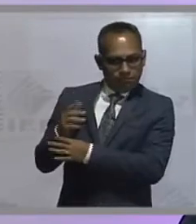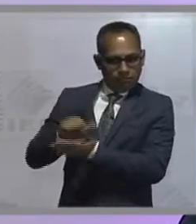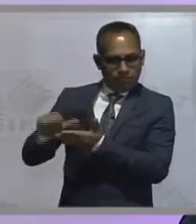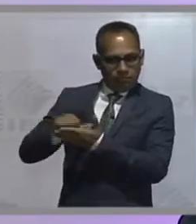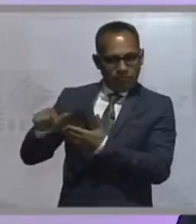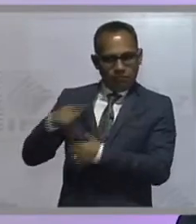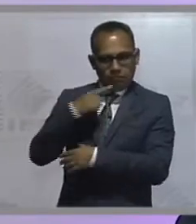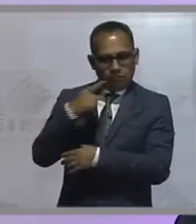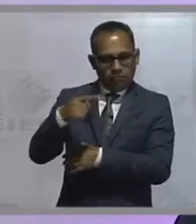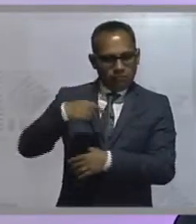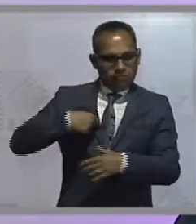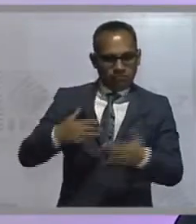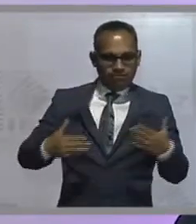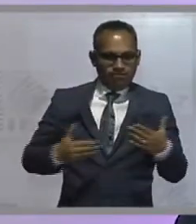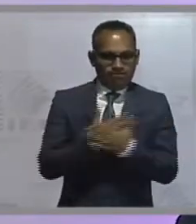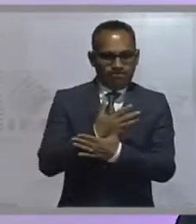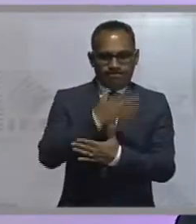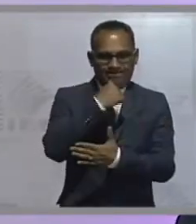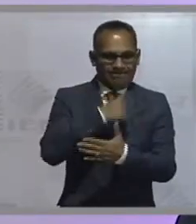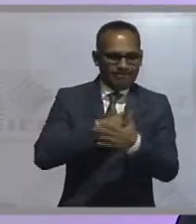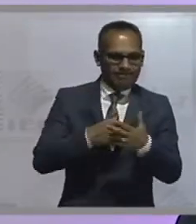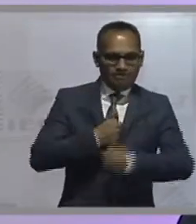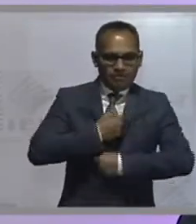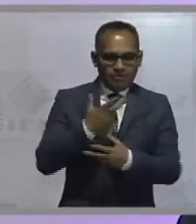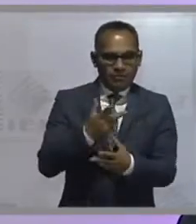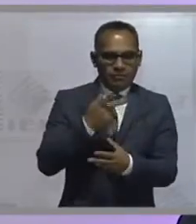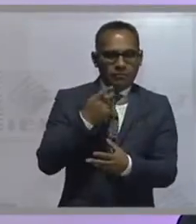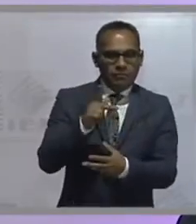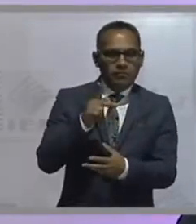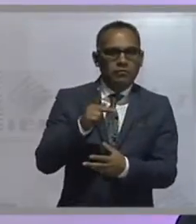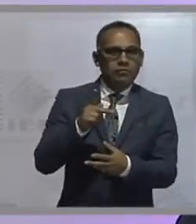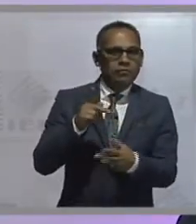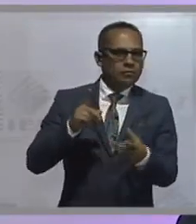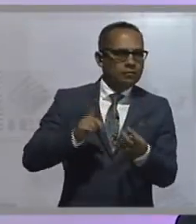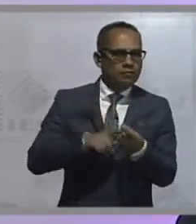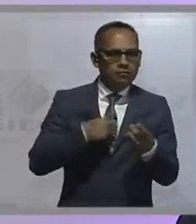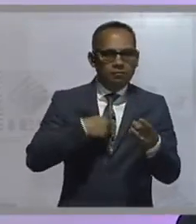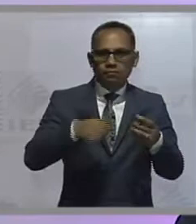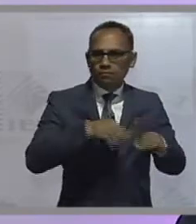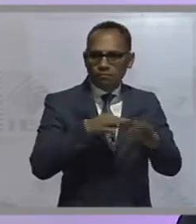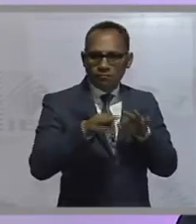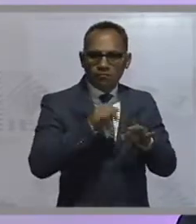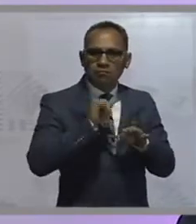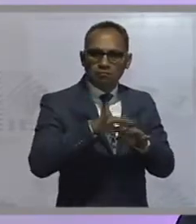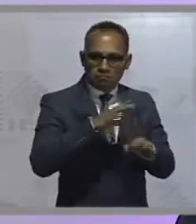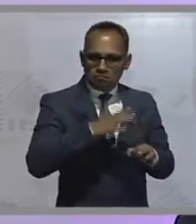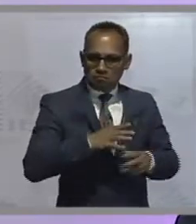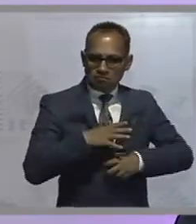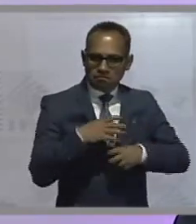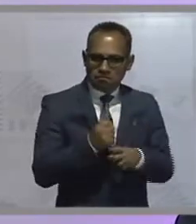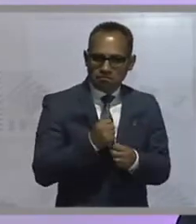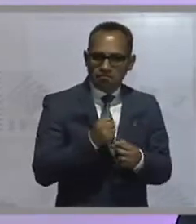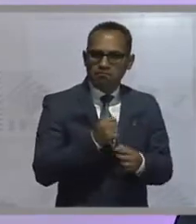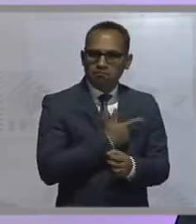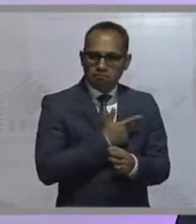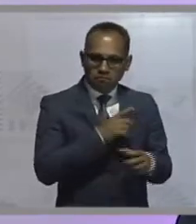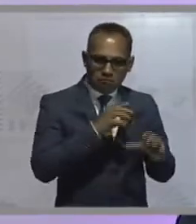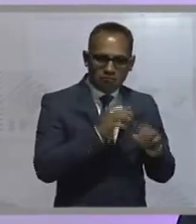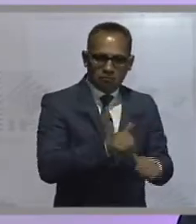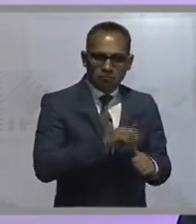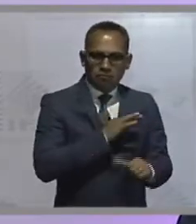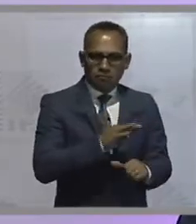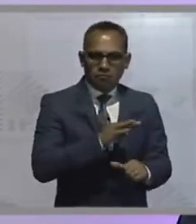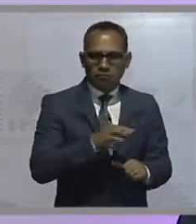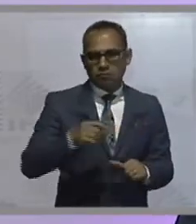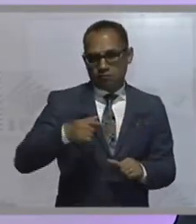lugar donde vive y en donde sé en donde trabajan con pasión por eso beto